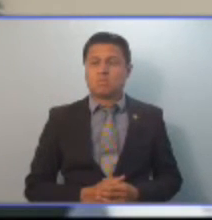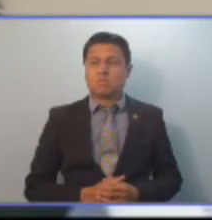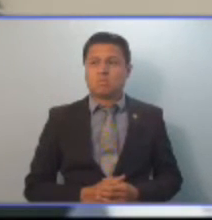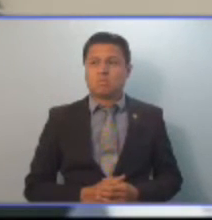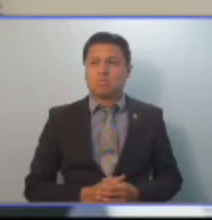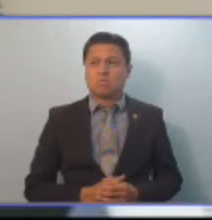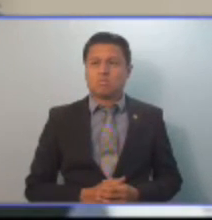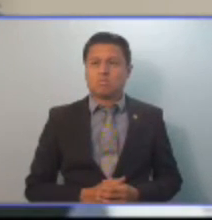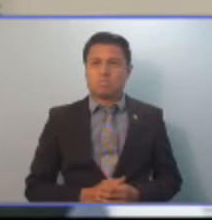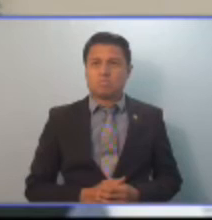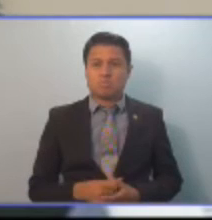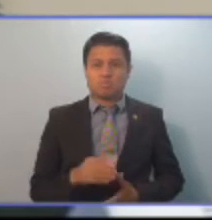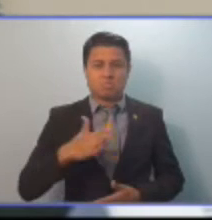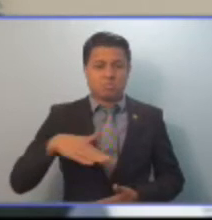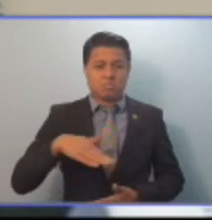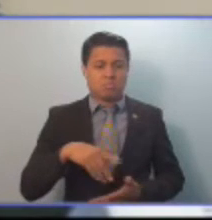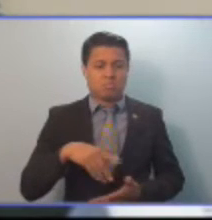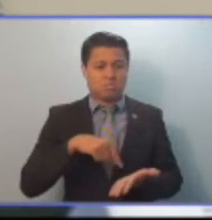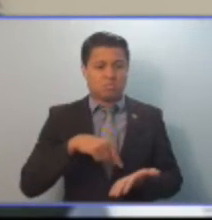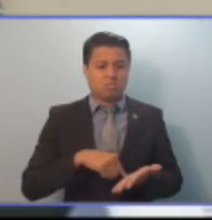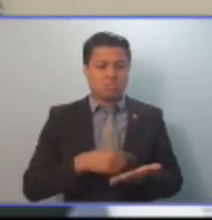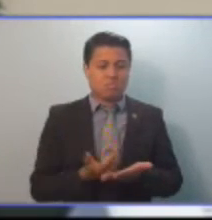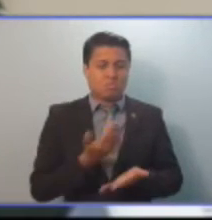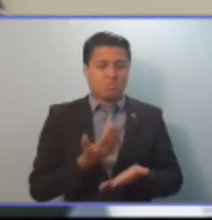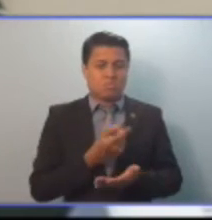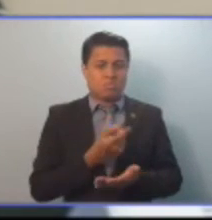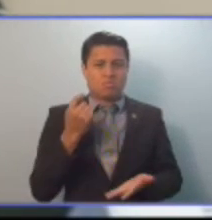Del Centro de Estudios Jurídicos